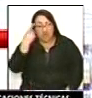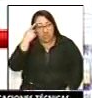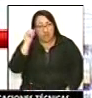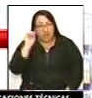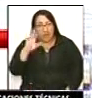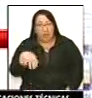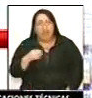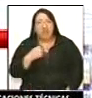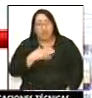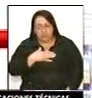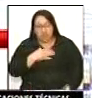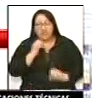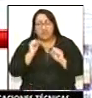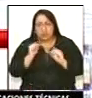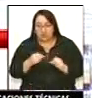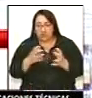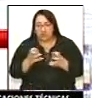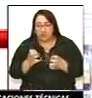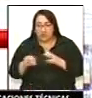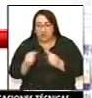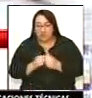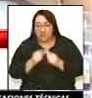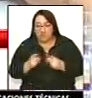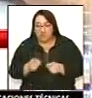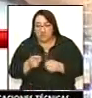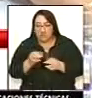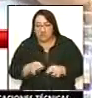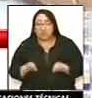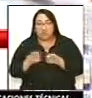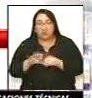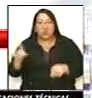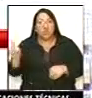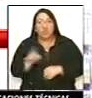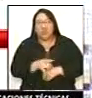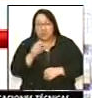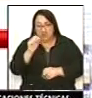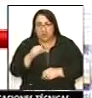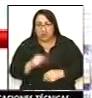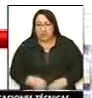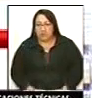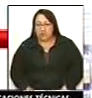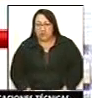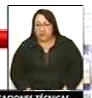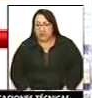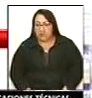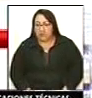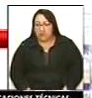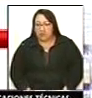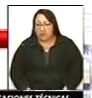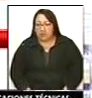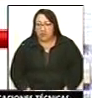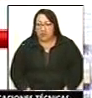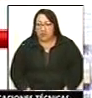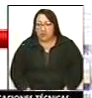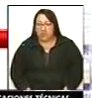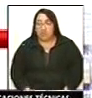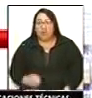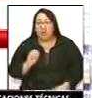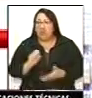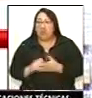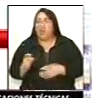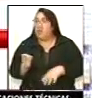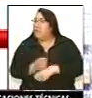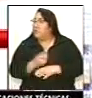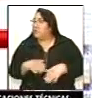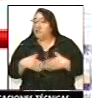esto quiero subrayarlo, de hacer esto con sentido de urgencia. hacerlo lo más rápido que se